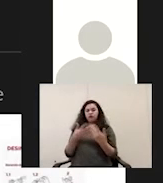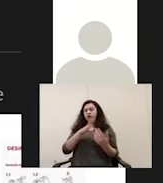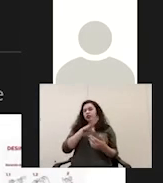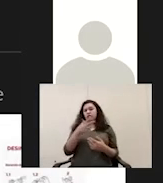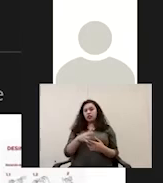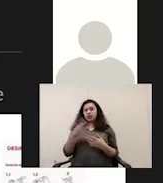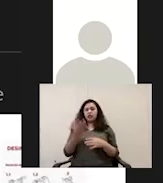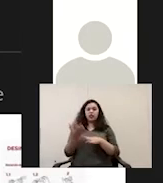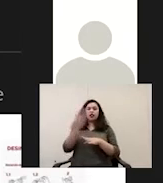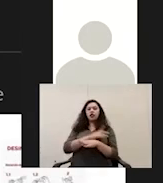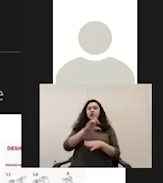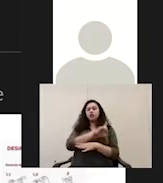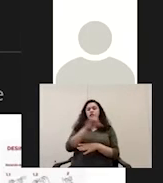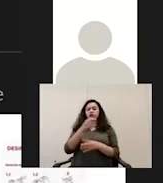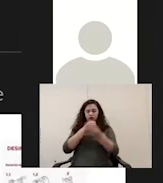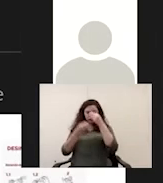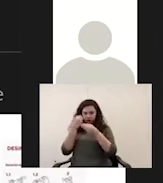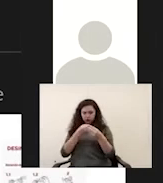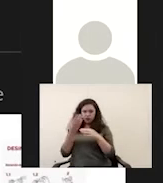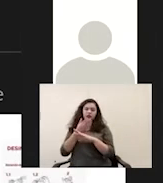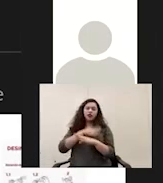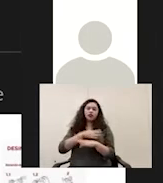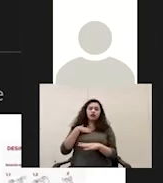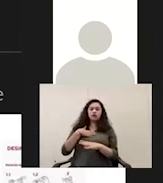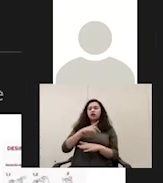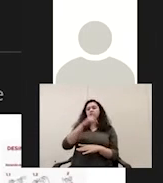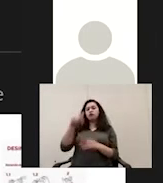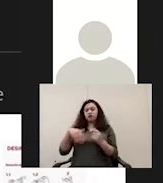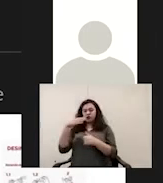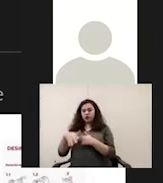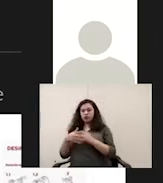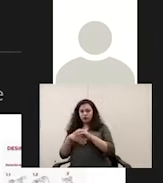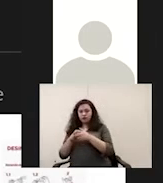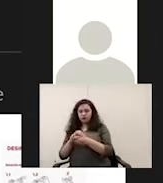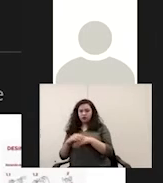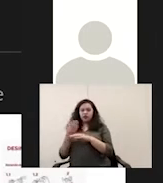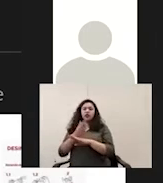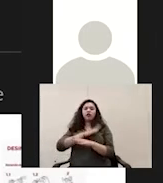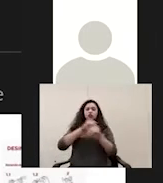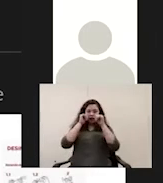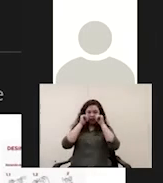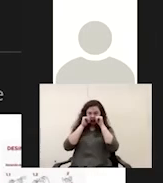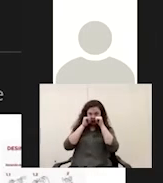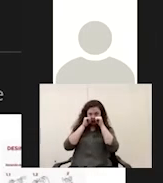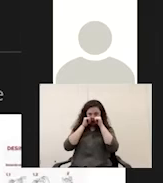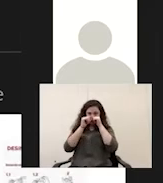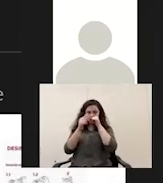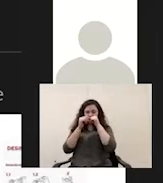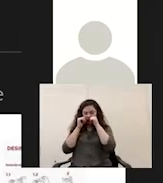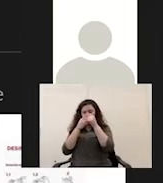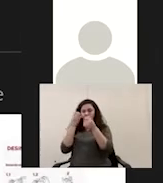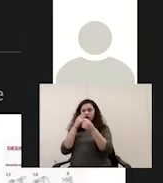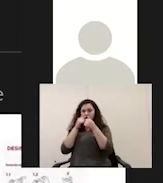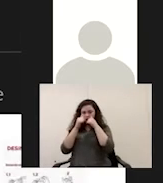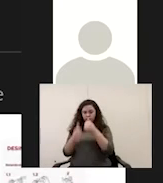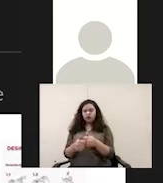y después de comer, antes y después de ir al baño, antes y después de atender un alumno,